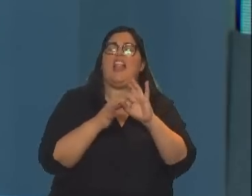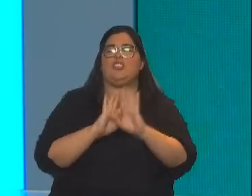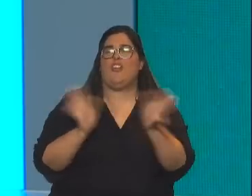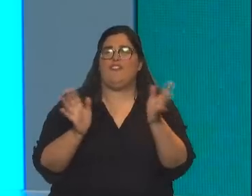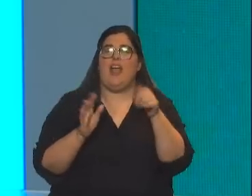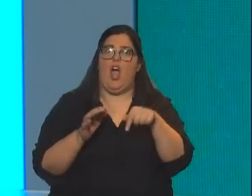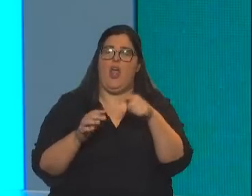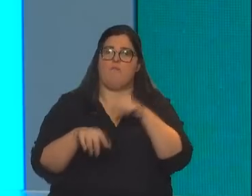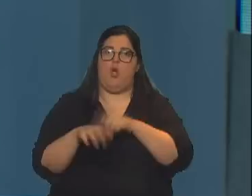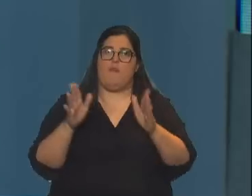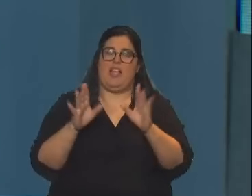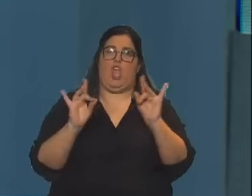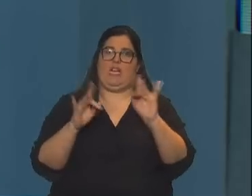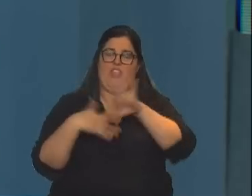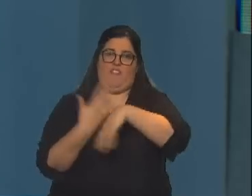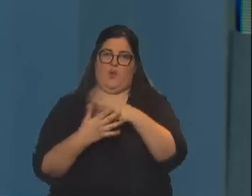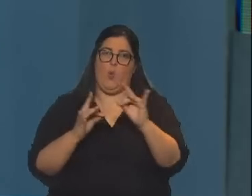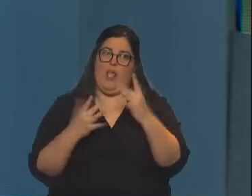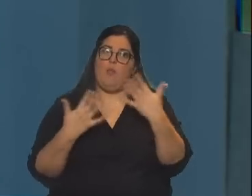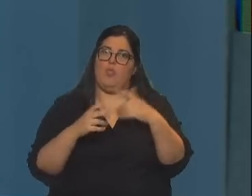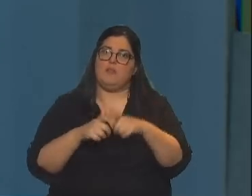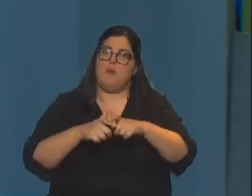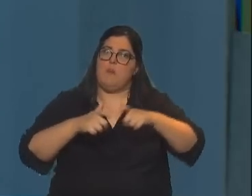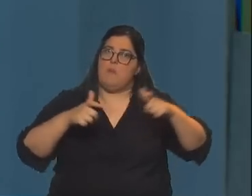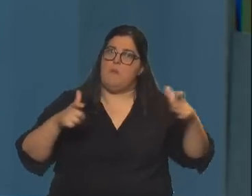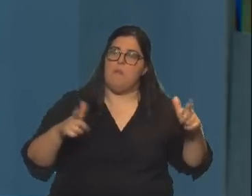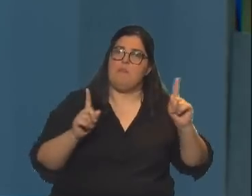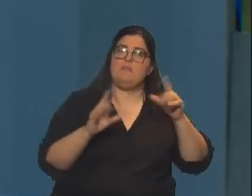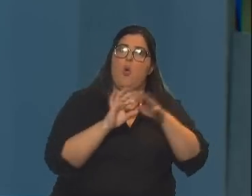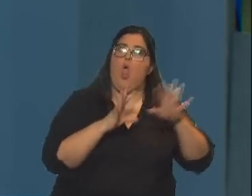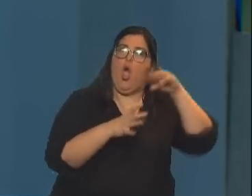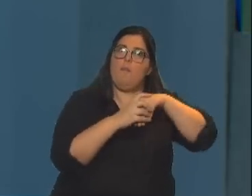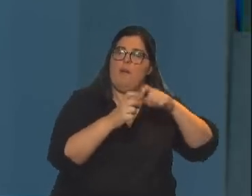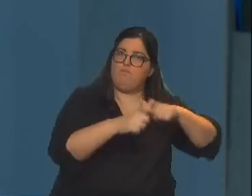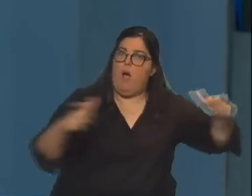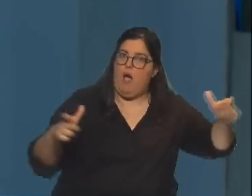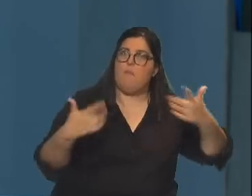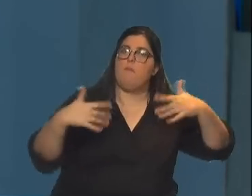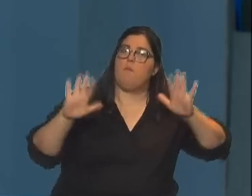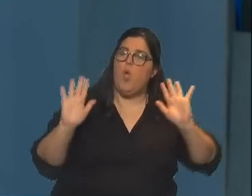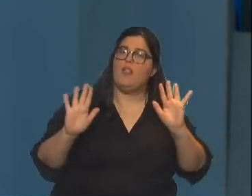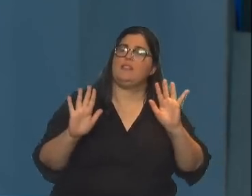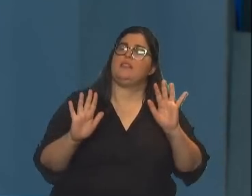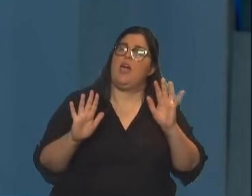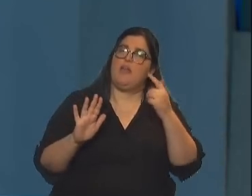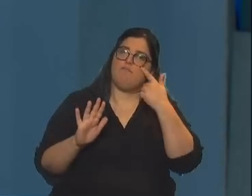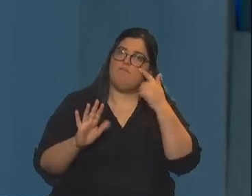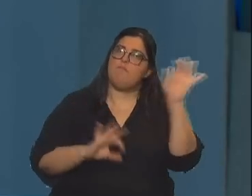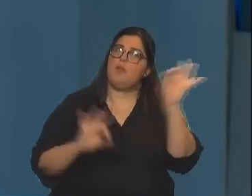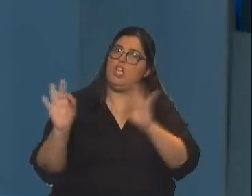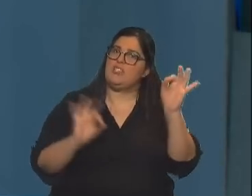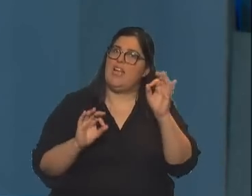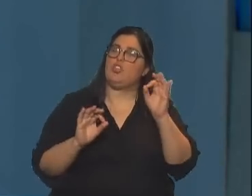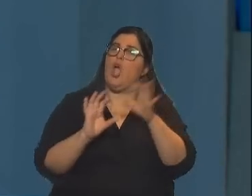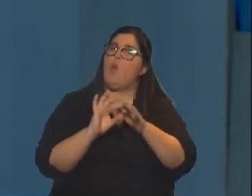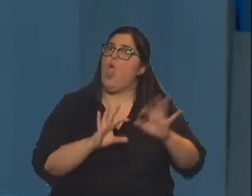crisis y dificultades, puede crecer también al interior de Europa y puede poner una cuña en lo que es el proyecto europeo